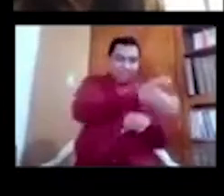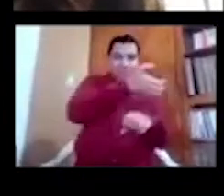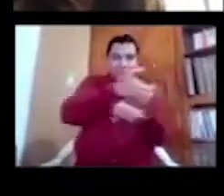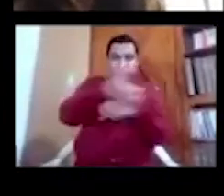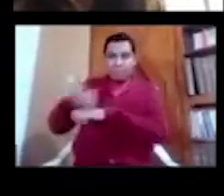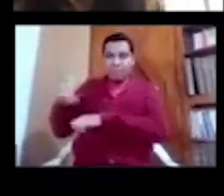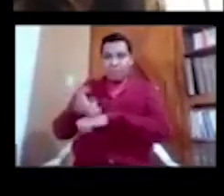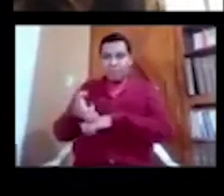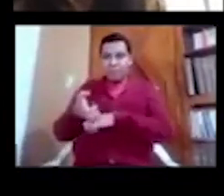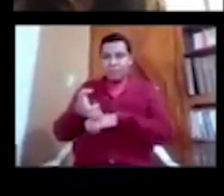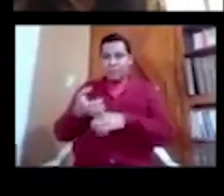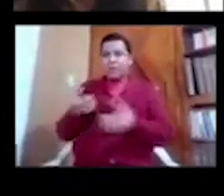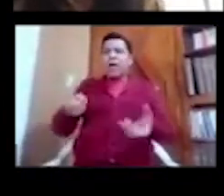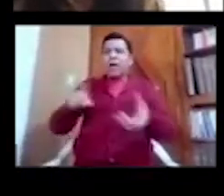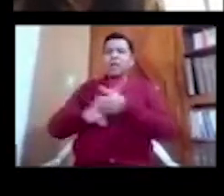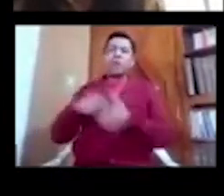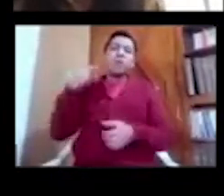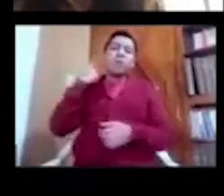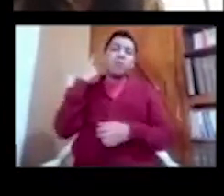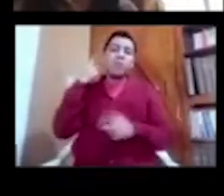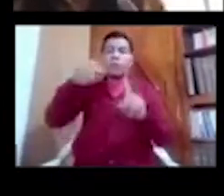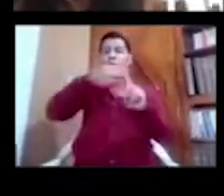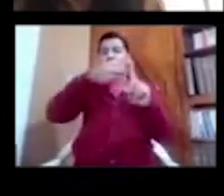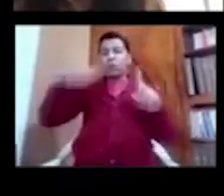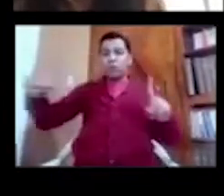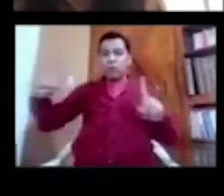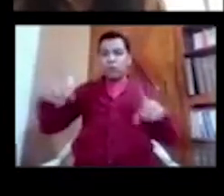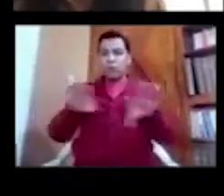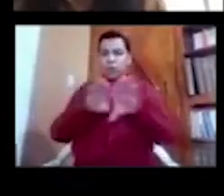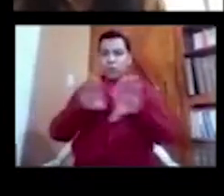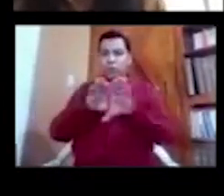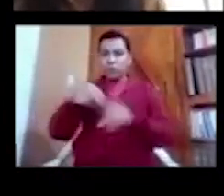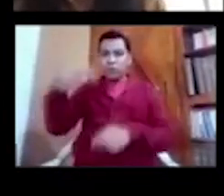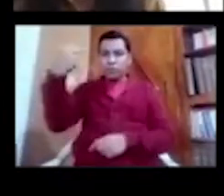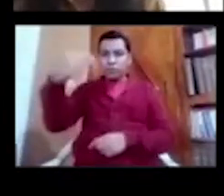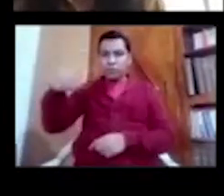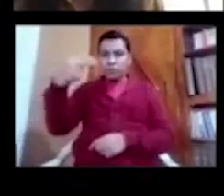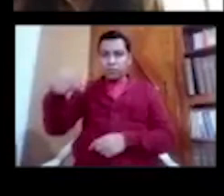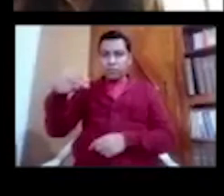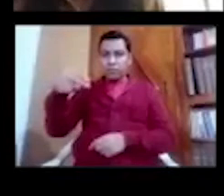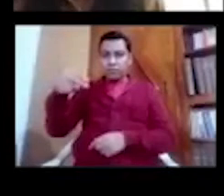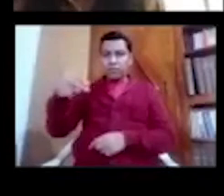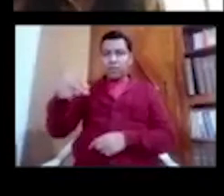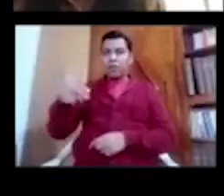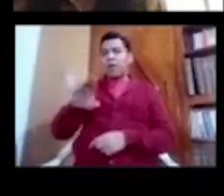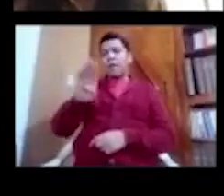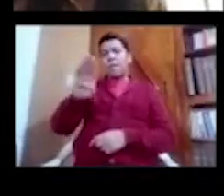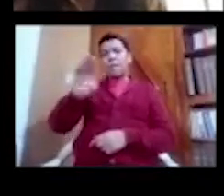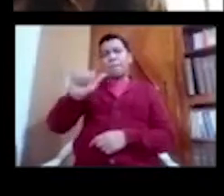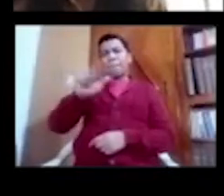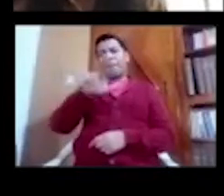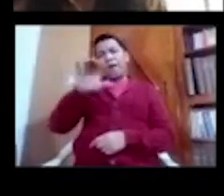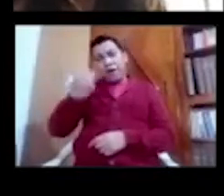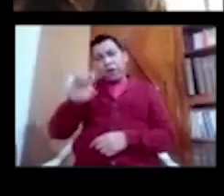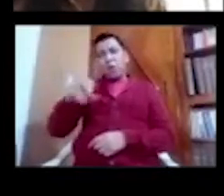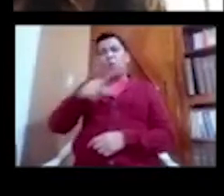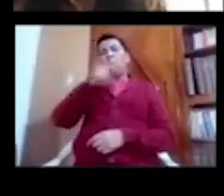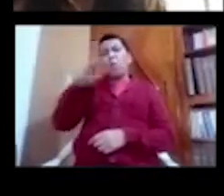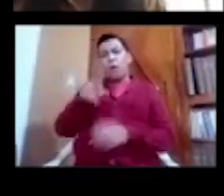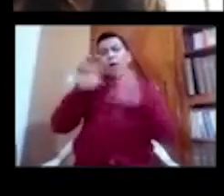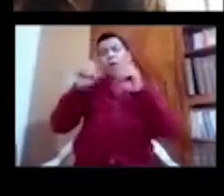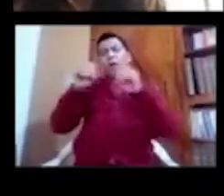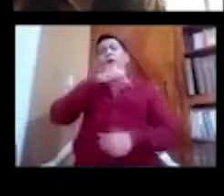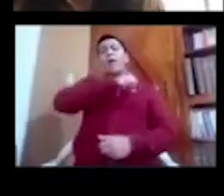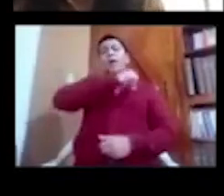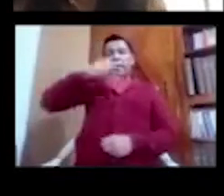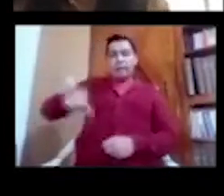una estructura que son los calpulli, que serían el equivalente a barrios, a colonias o a alcaldías, si son muy grandes, a